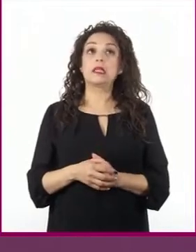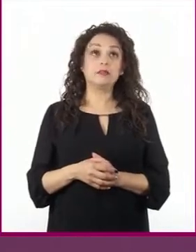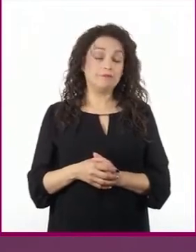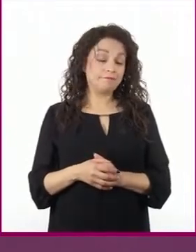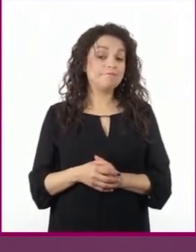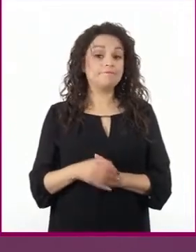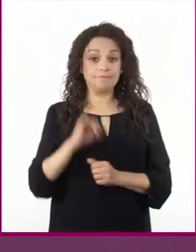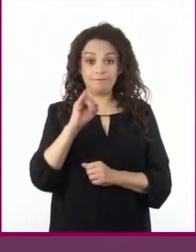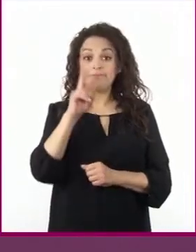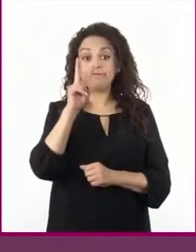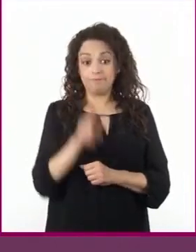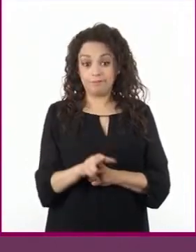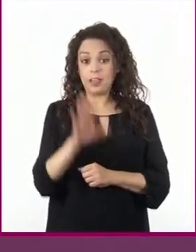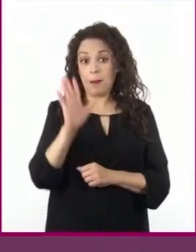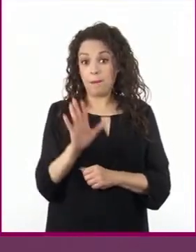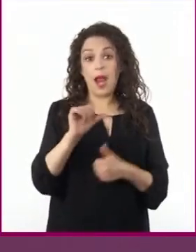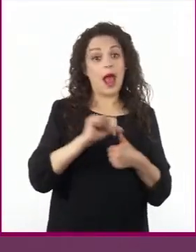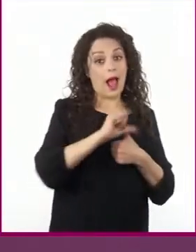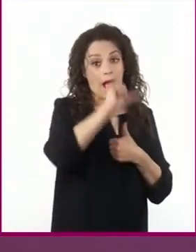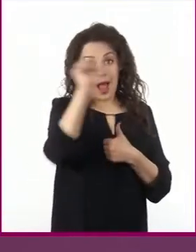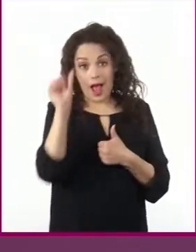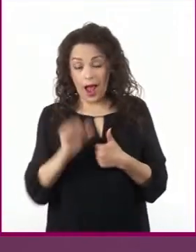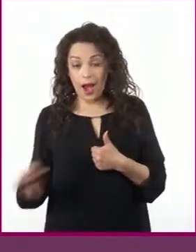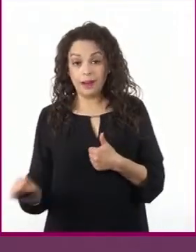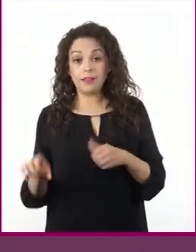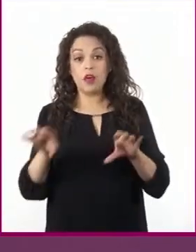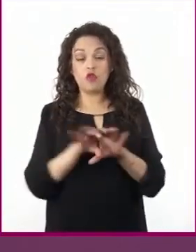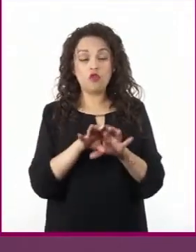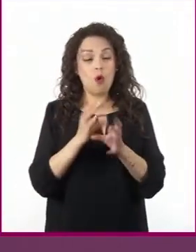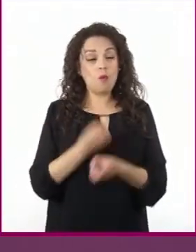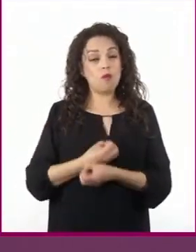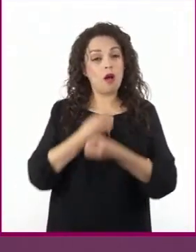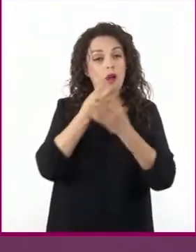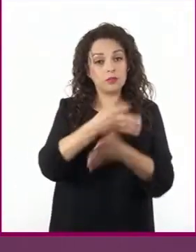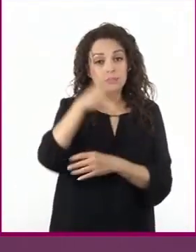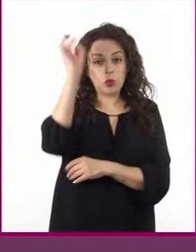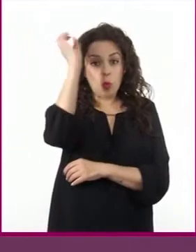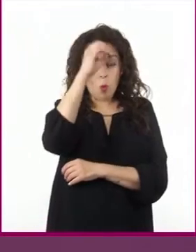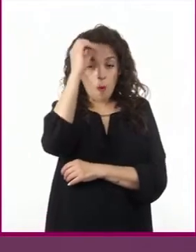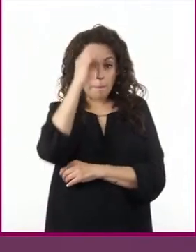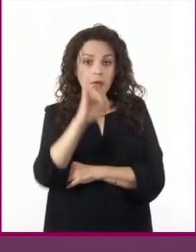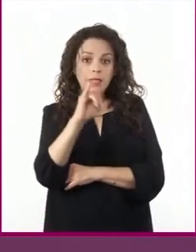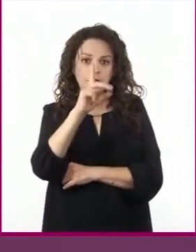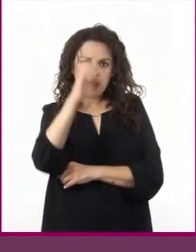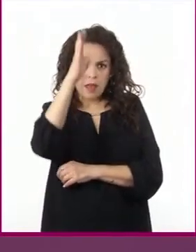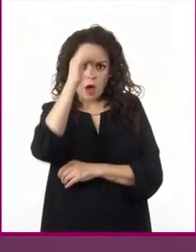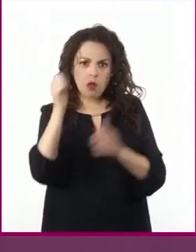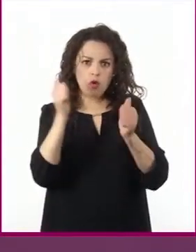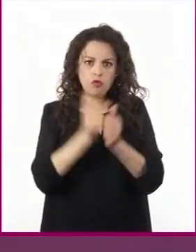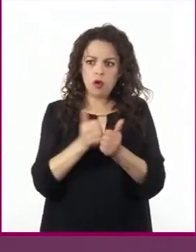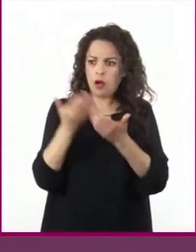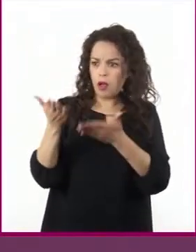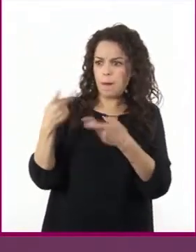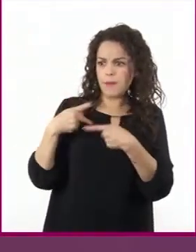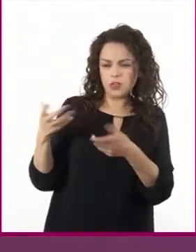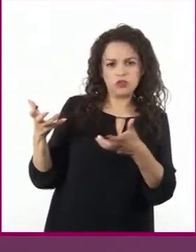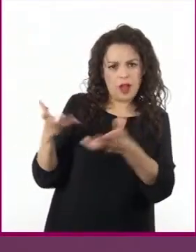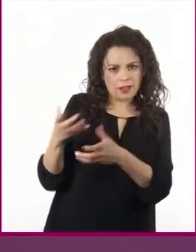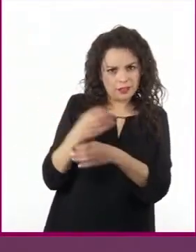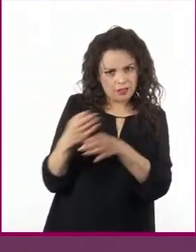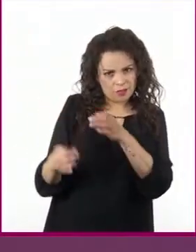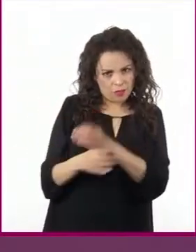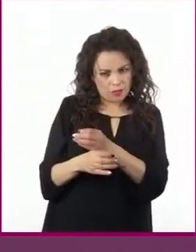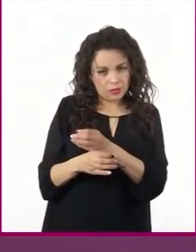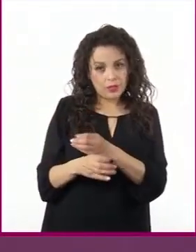parecer, emitir una opinión, explicar si estamos de acuerdo o en desacuerdo con los hechos del personaje,